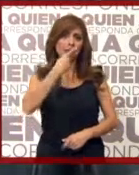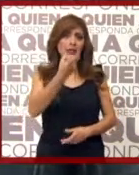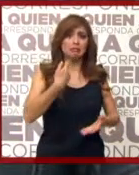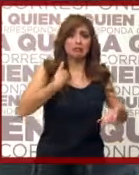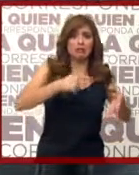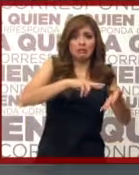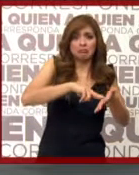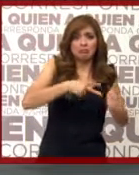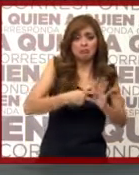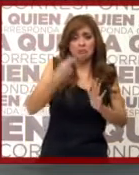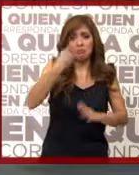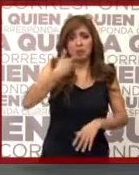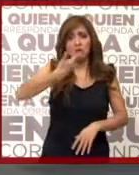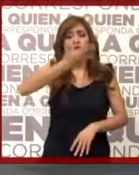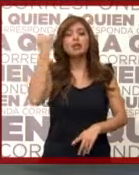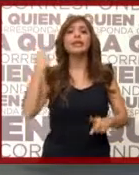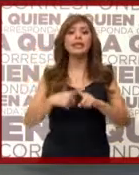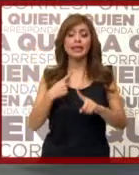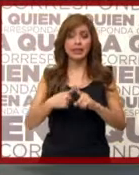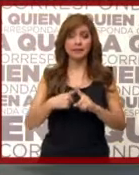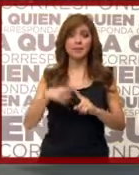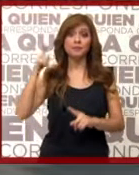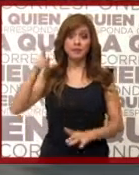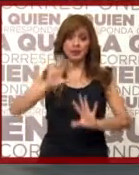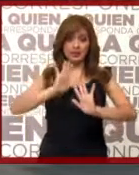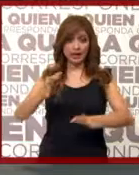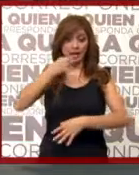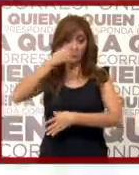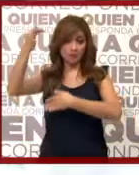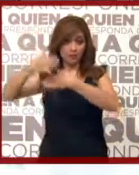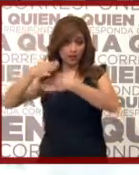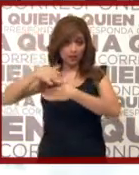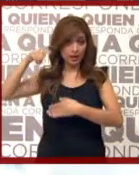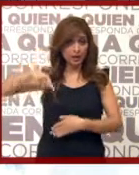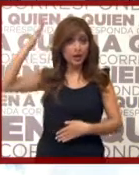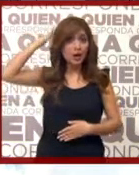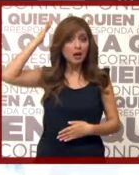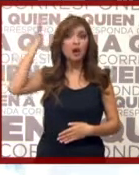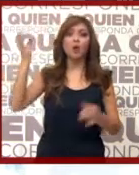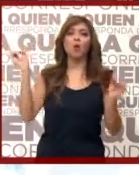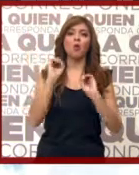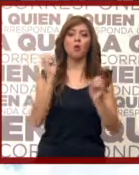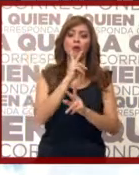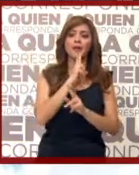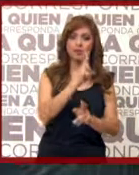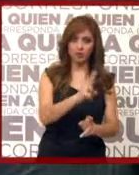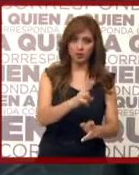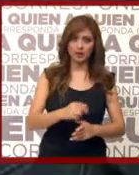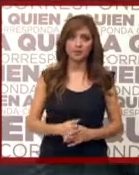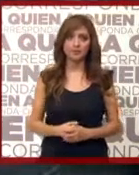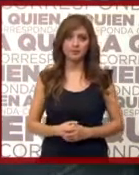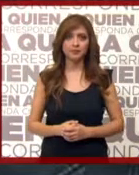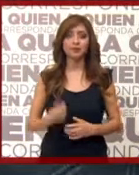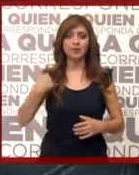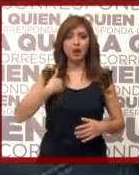pero ¿sabe quién sería? A pesar de haber hecho los reportes a las autoridades, aún no le dan respuesta. Lo he reportado como